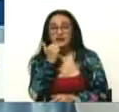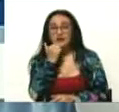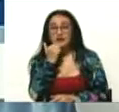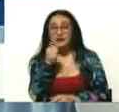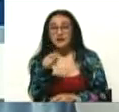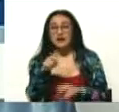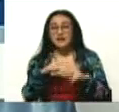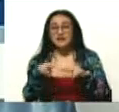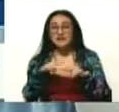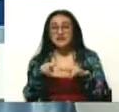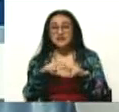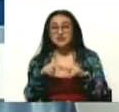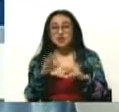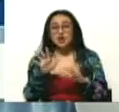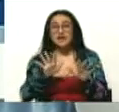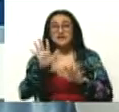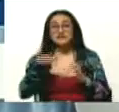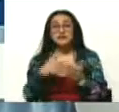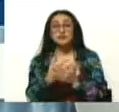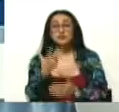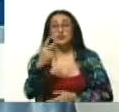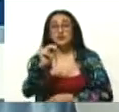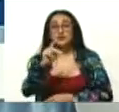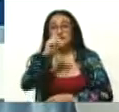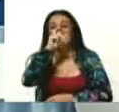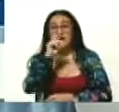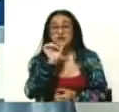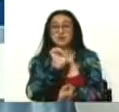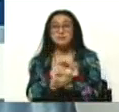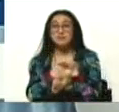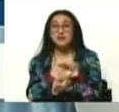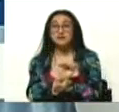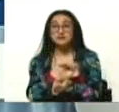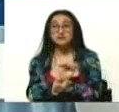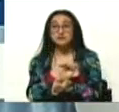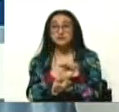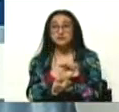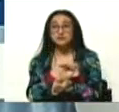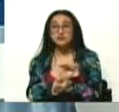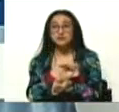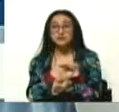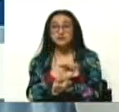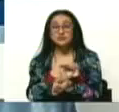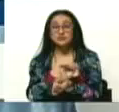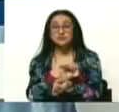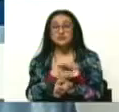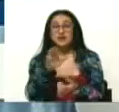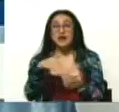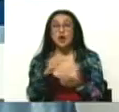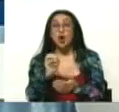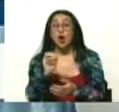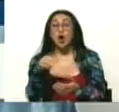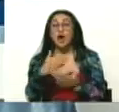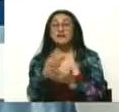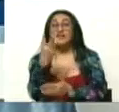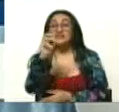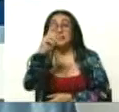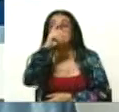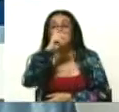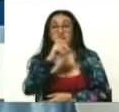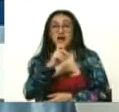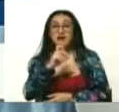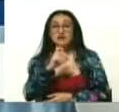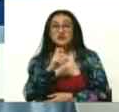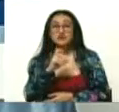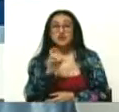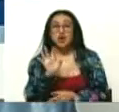debe generar de 15 a 20 años de cárcel. Y si ha sido consumado, a 30. En tal sentido,